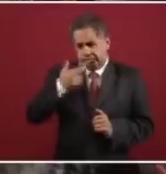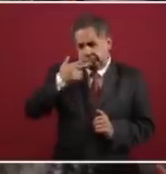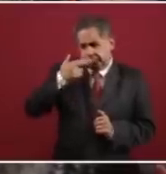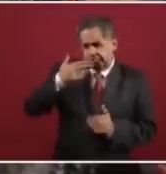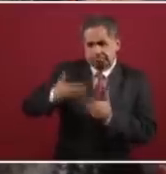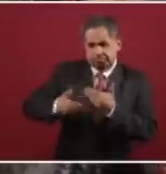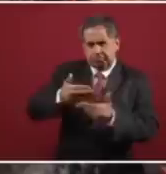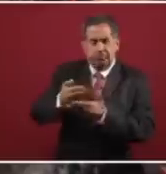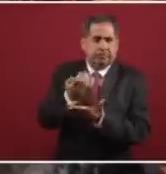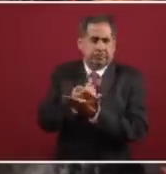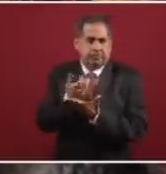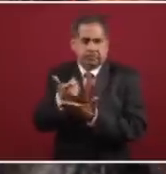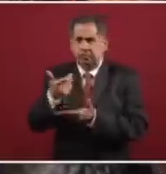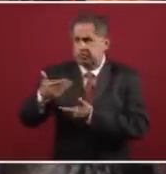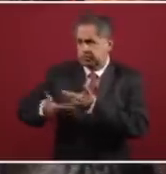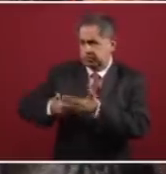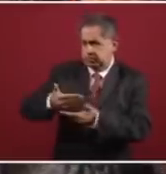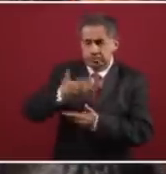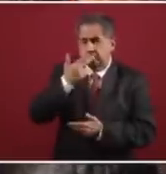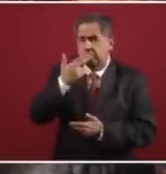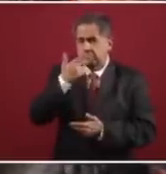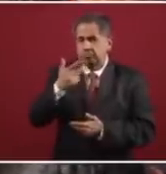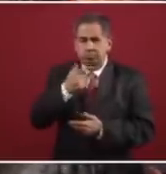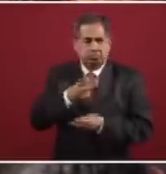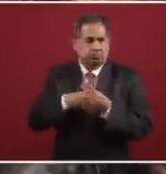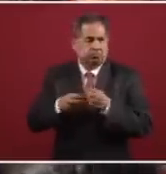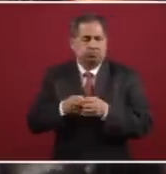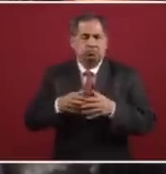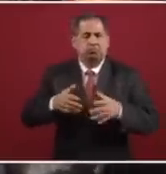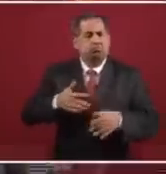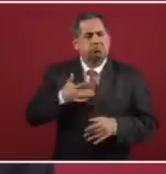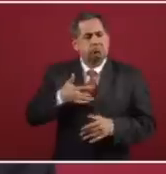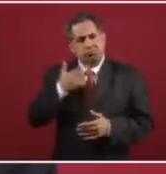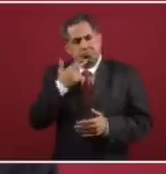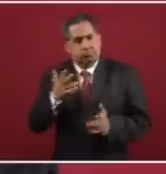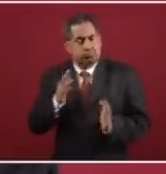mejorando la economía cada vez más